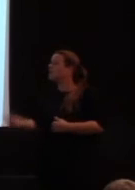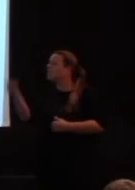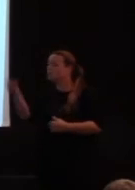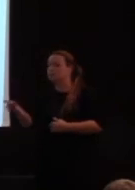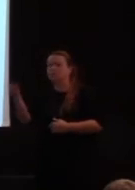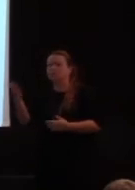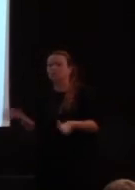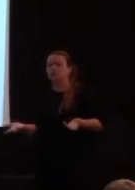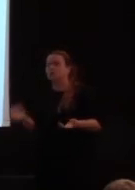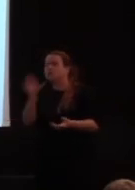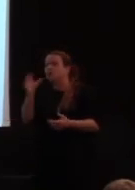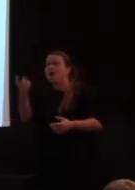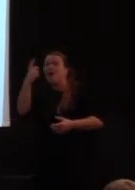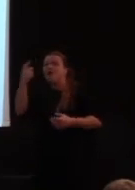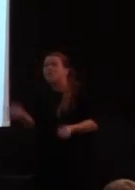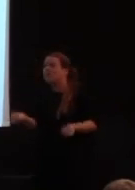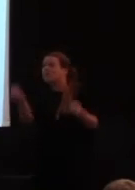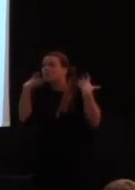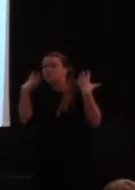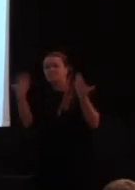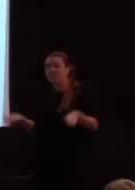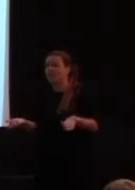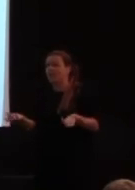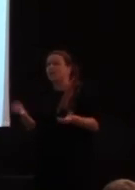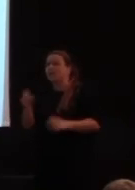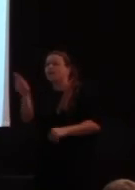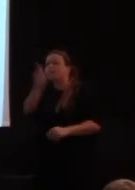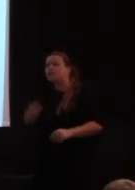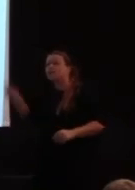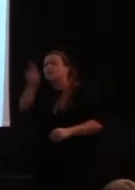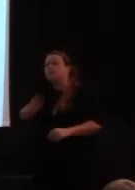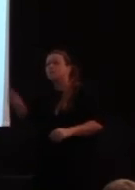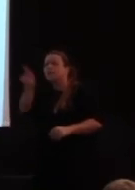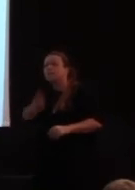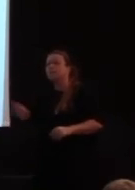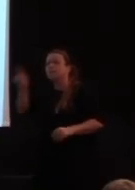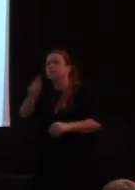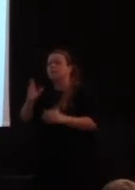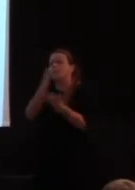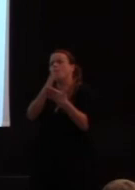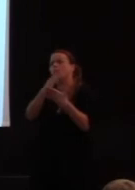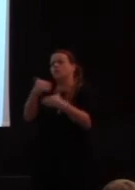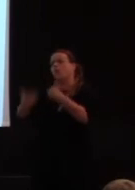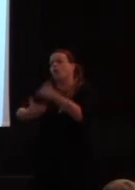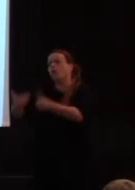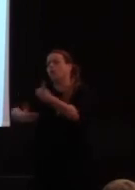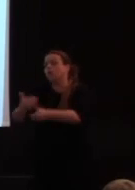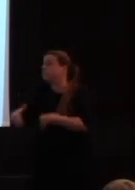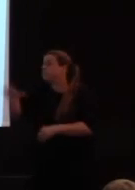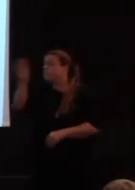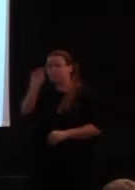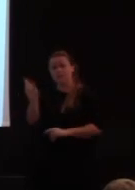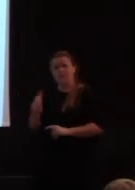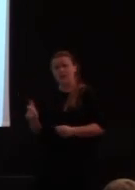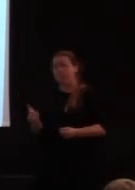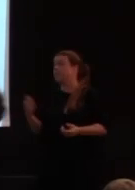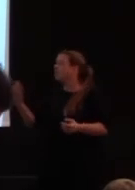enteran, no entienden, repiten, pero no entienden. Van pasando curso y no entienden. Hay que